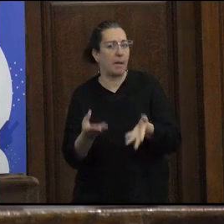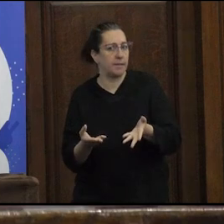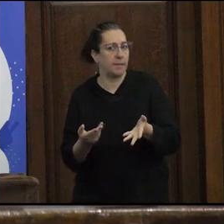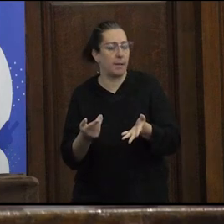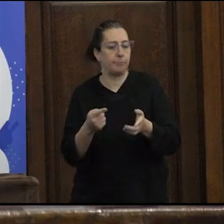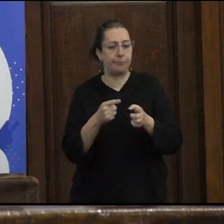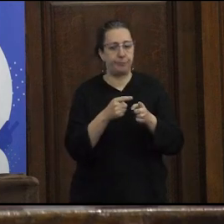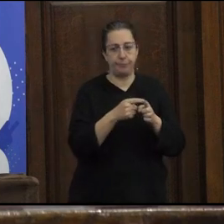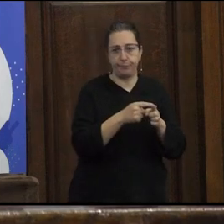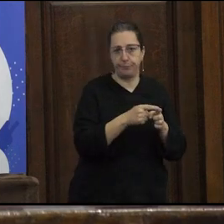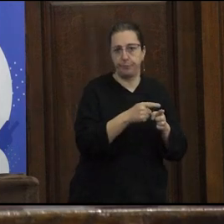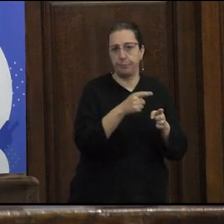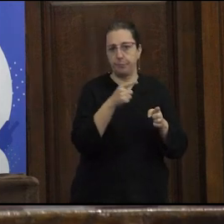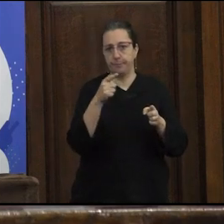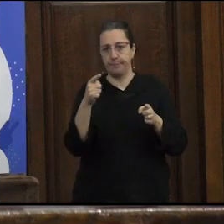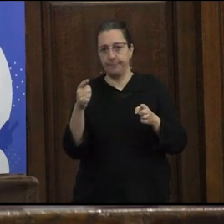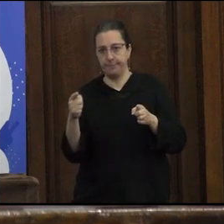de